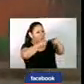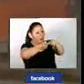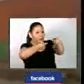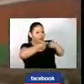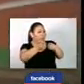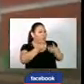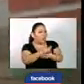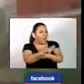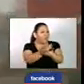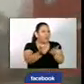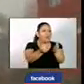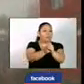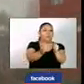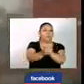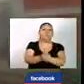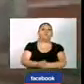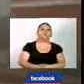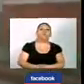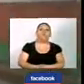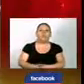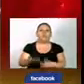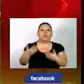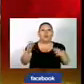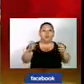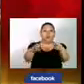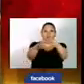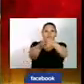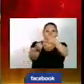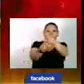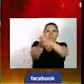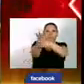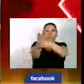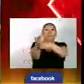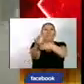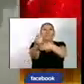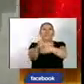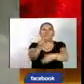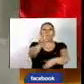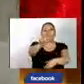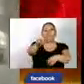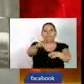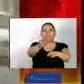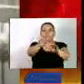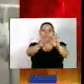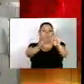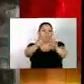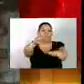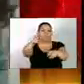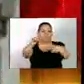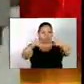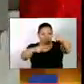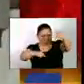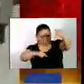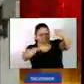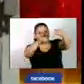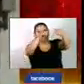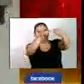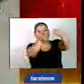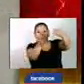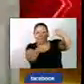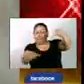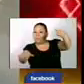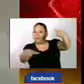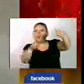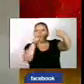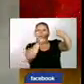ante cualquier eventualidad el San Cristóbal de 1745 metros sobre el nivel del mar